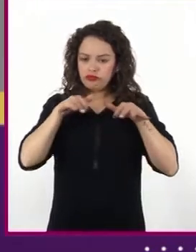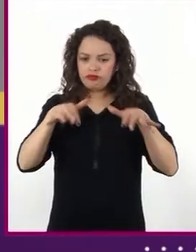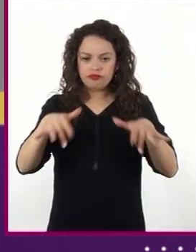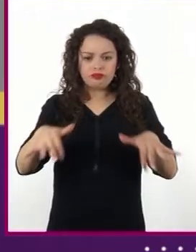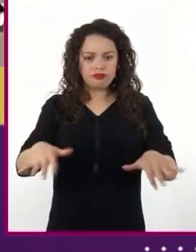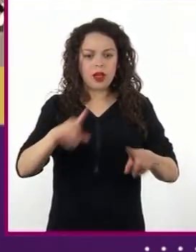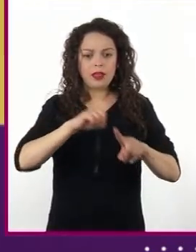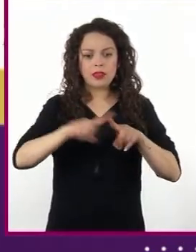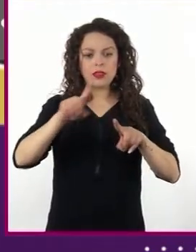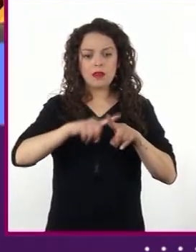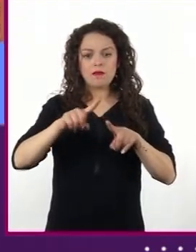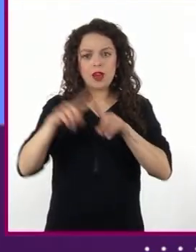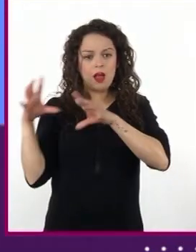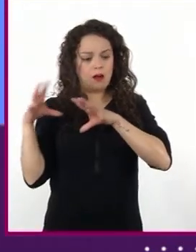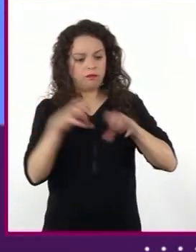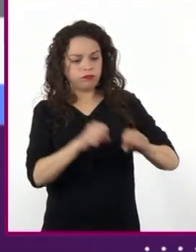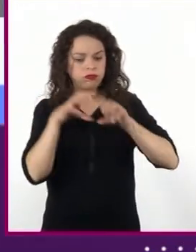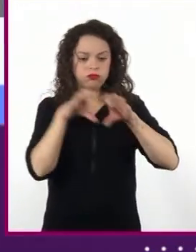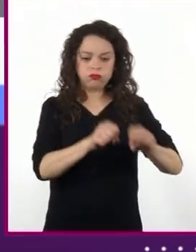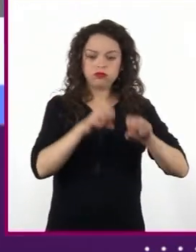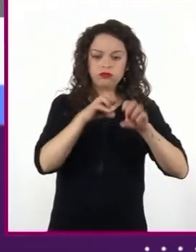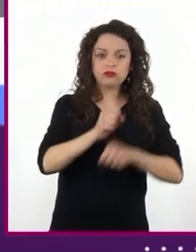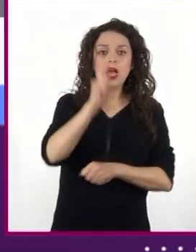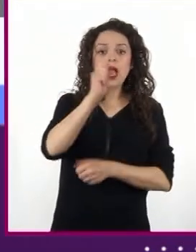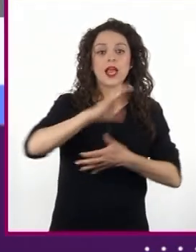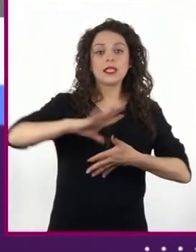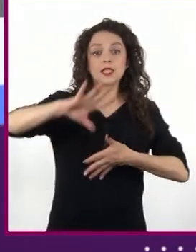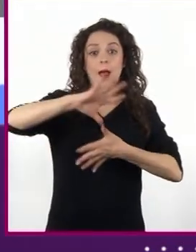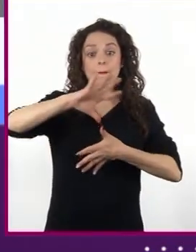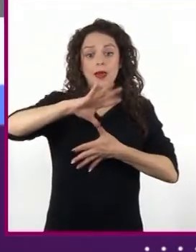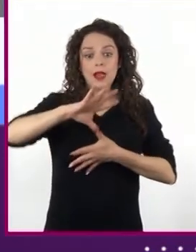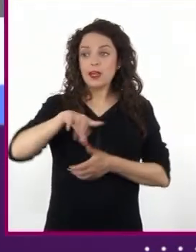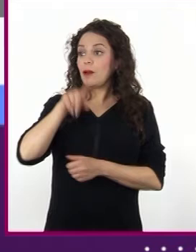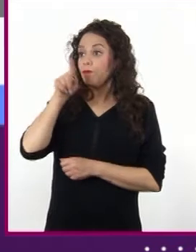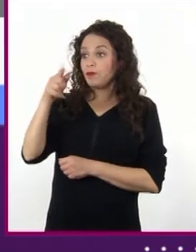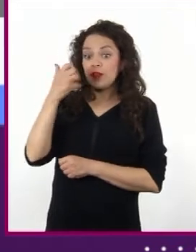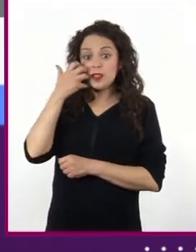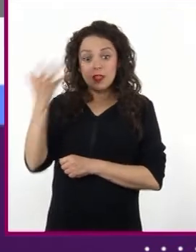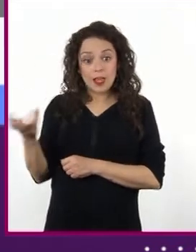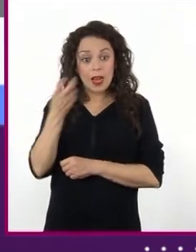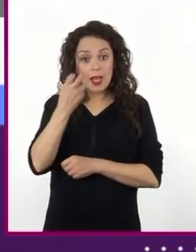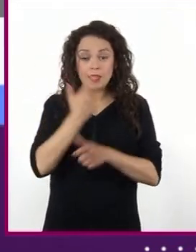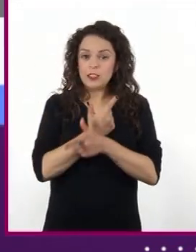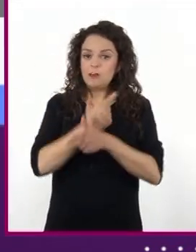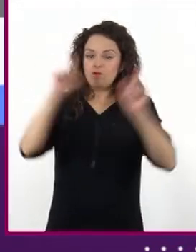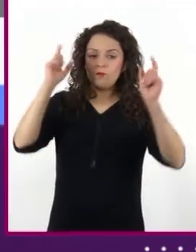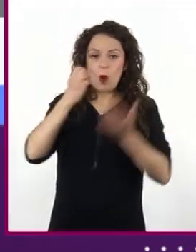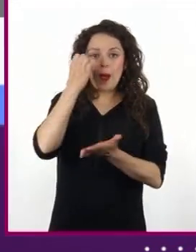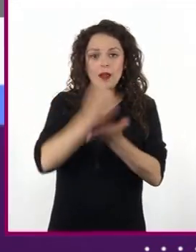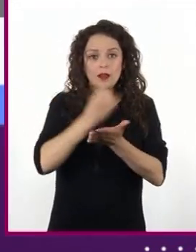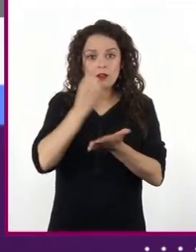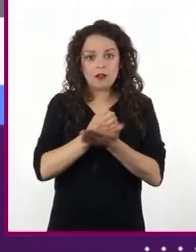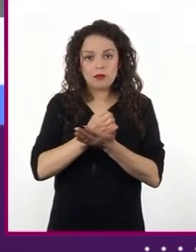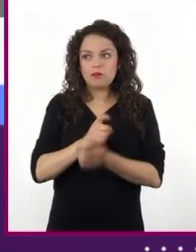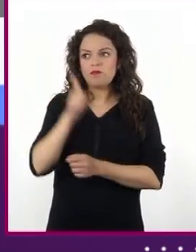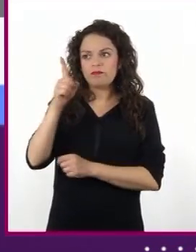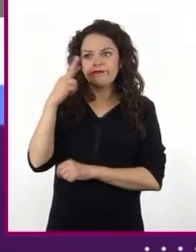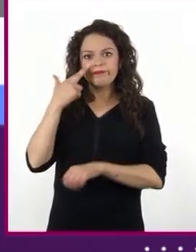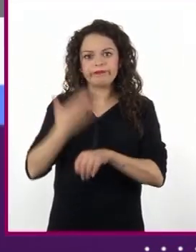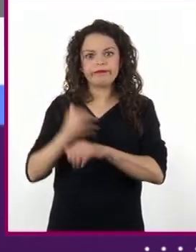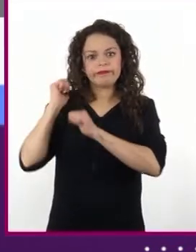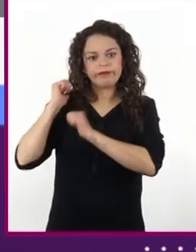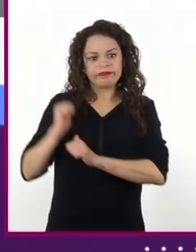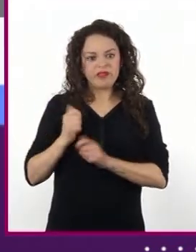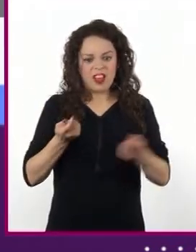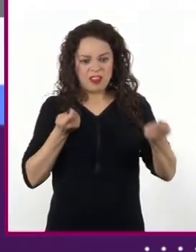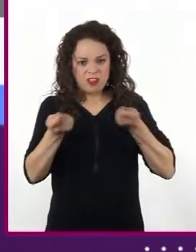americanas. En un contexto donde los americanos buscaban la libertad económica, la Inquisición se encargó de controlar la